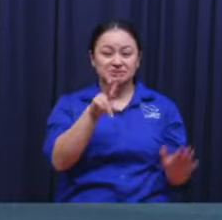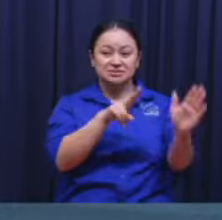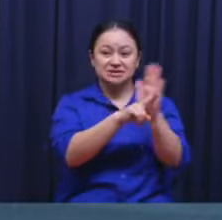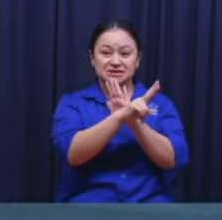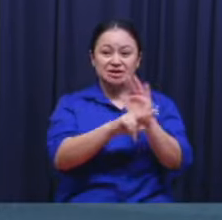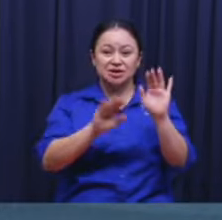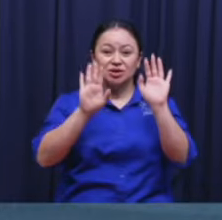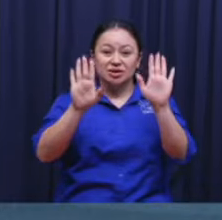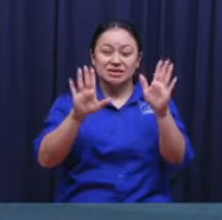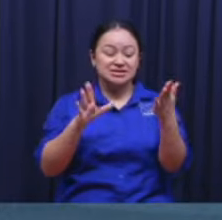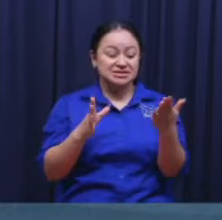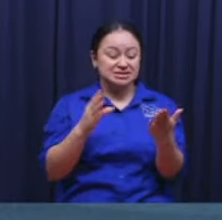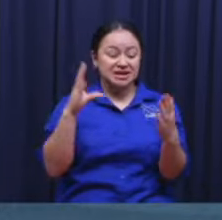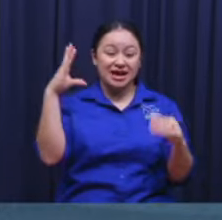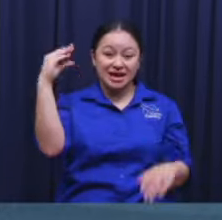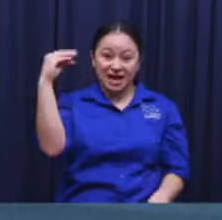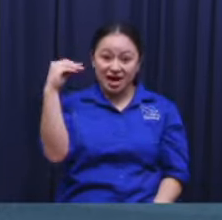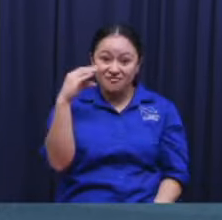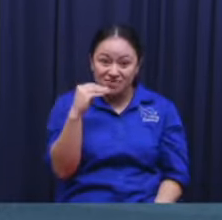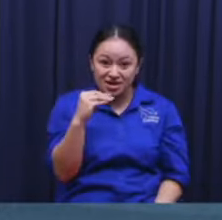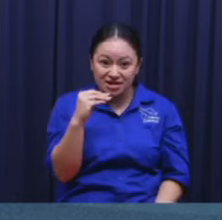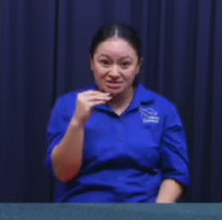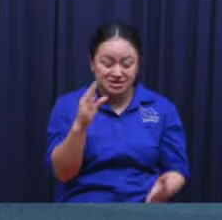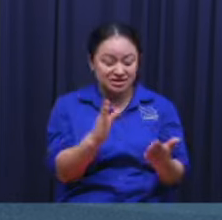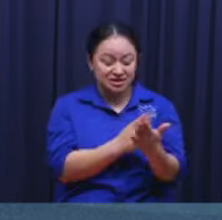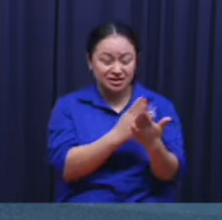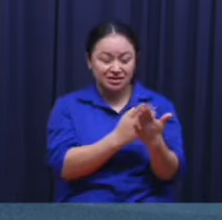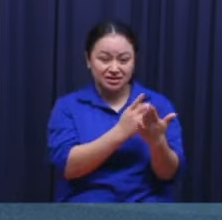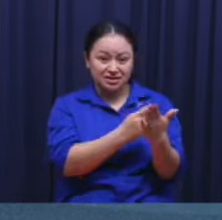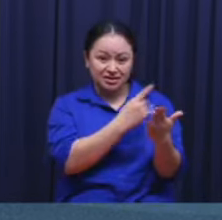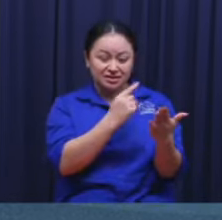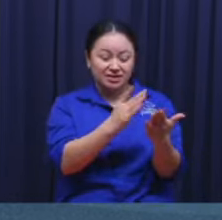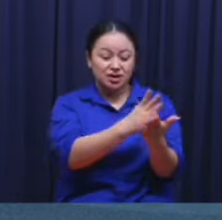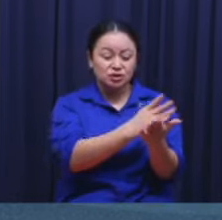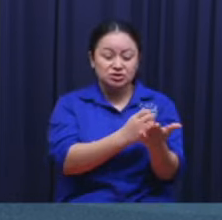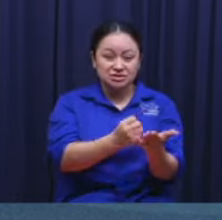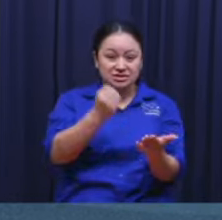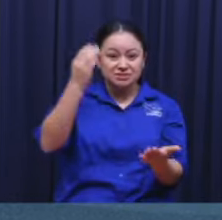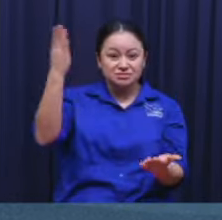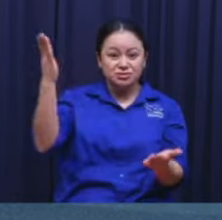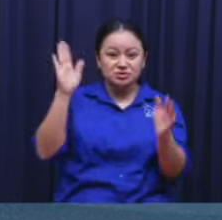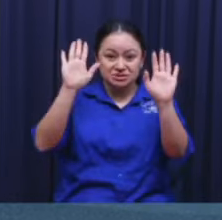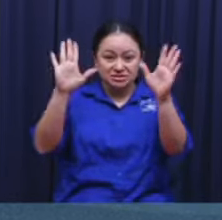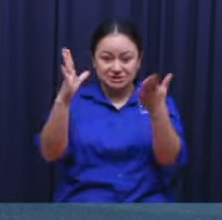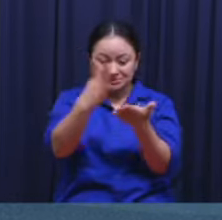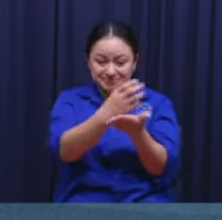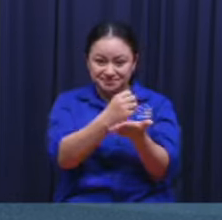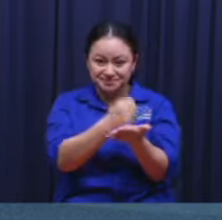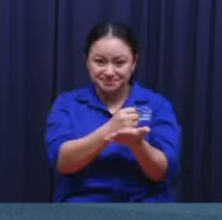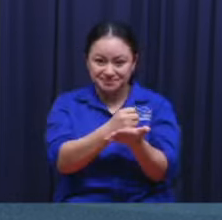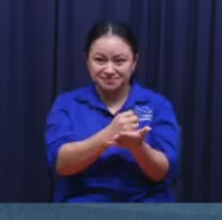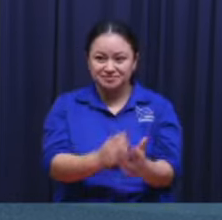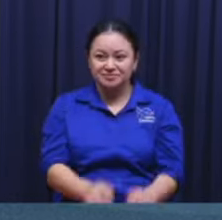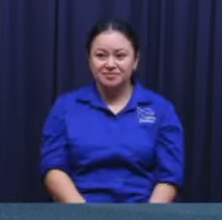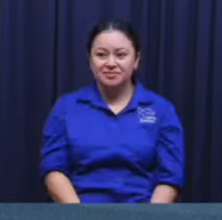Trae del diezmo al alfolí para que. Trae del diezmo al alfolí. Punto, ahí dejémoslo. Mire el versículo